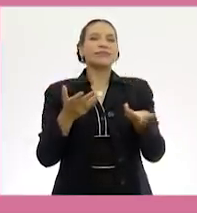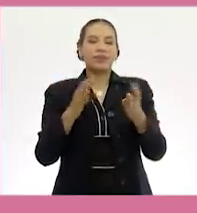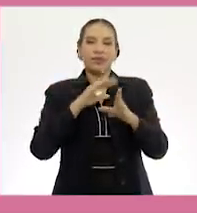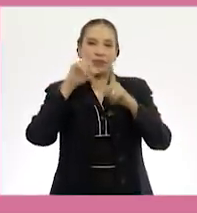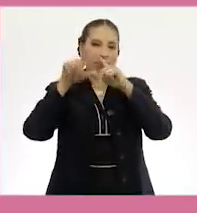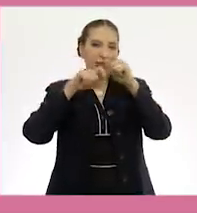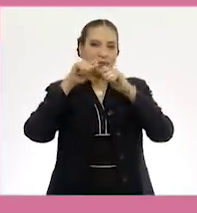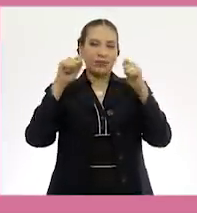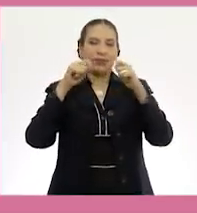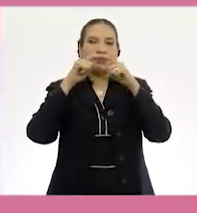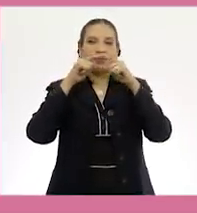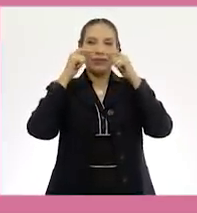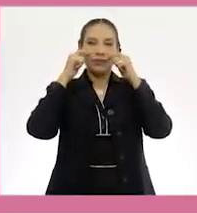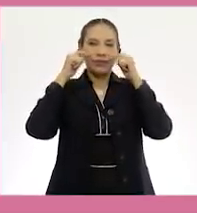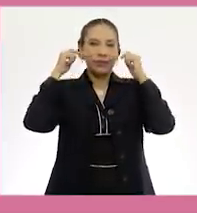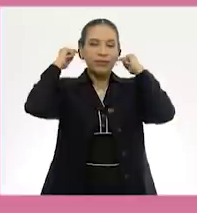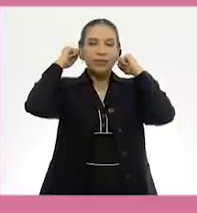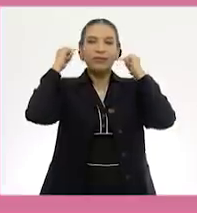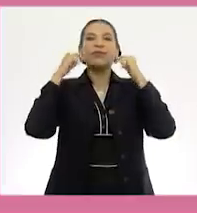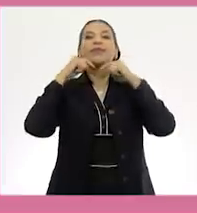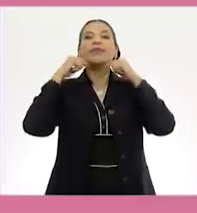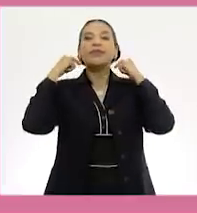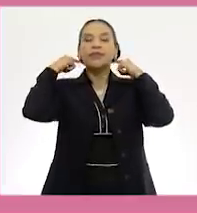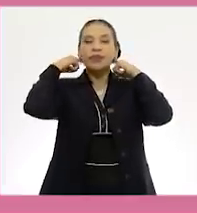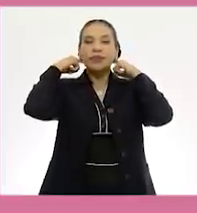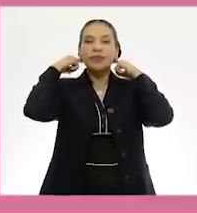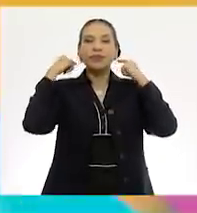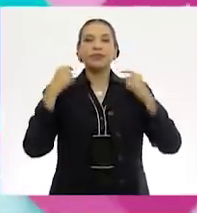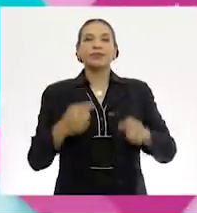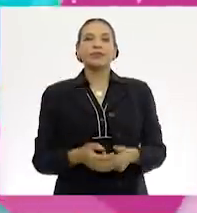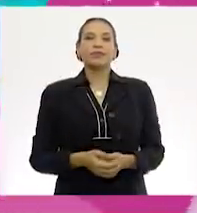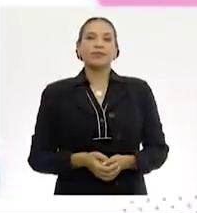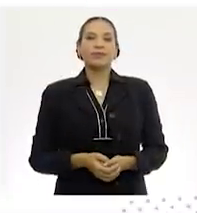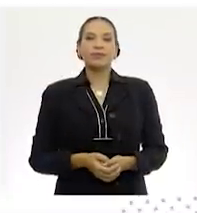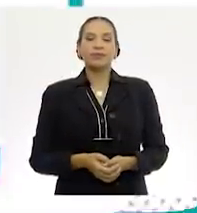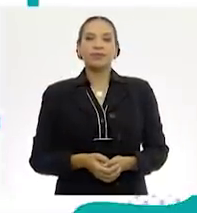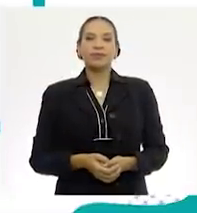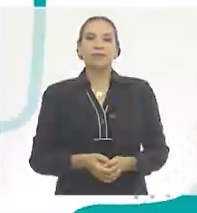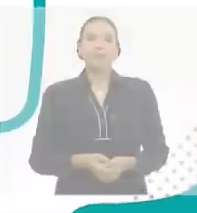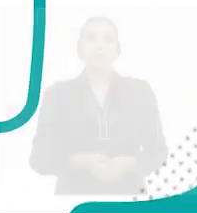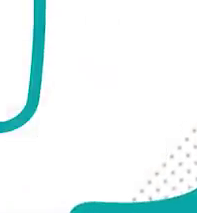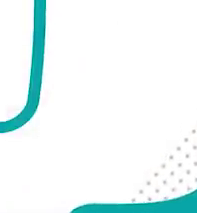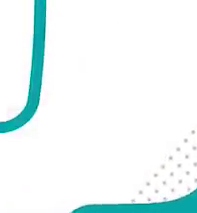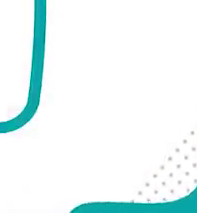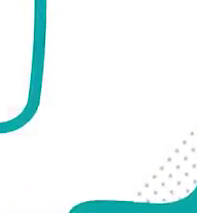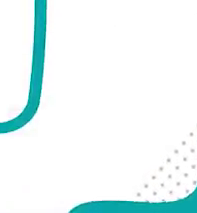deberás amarrar las cuerdas sobre tu cabeza y alrededor de tu cuello.